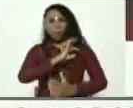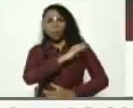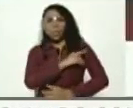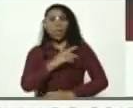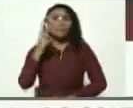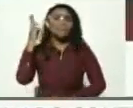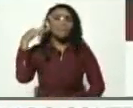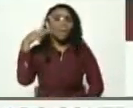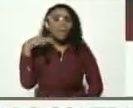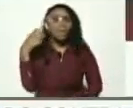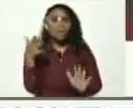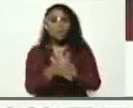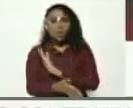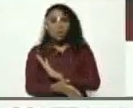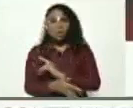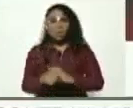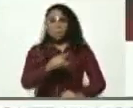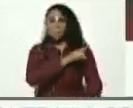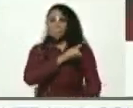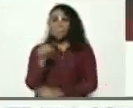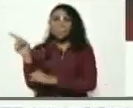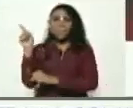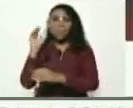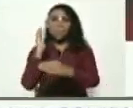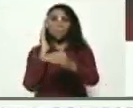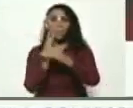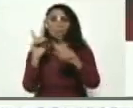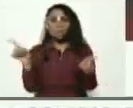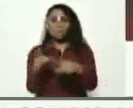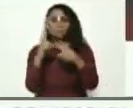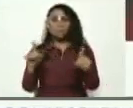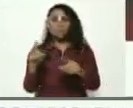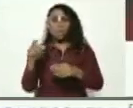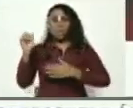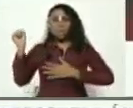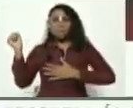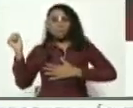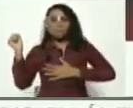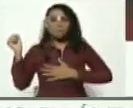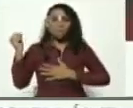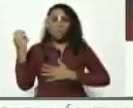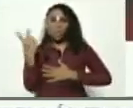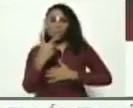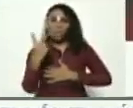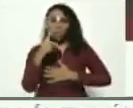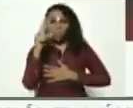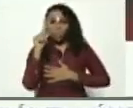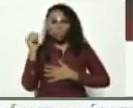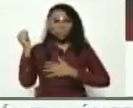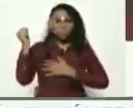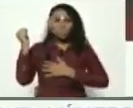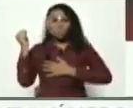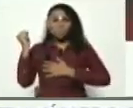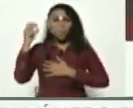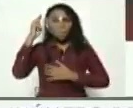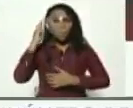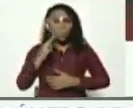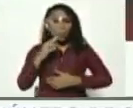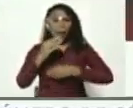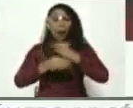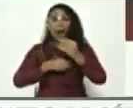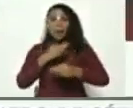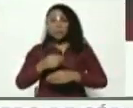José Laurencio Silva, mandó a parar la orquesta y lo invitó a bailar con él. Bolívar, el que procuró